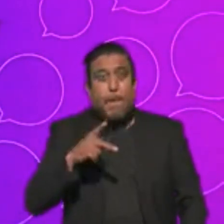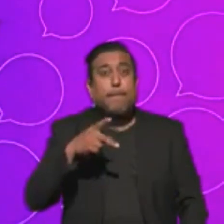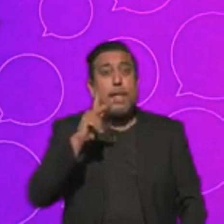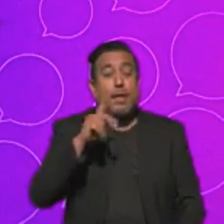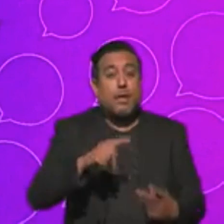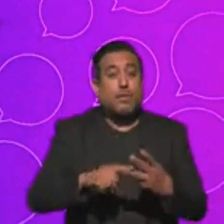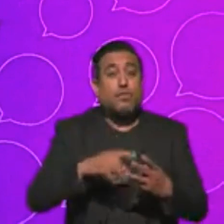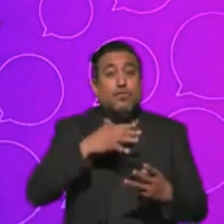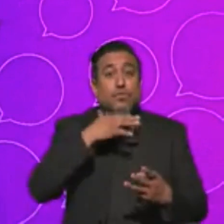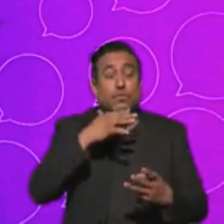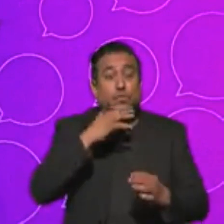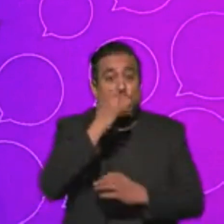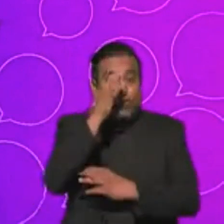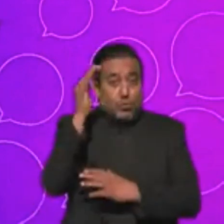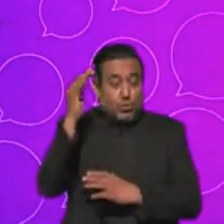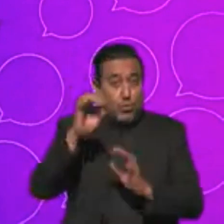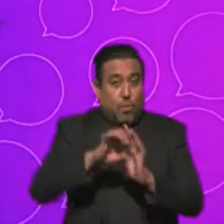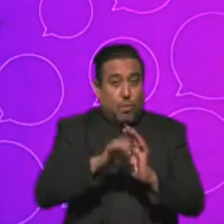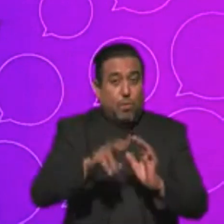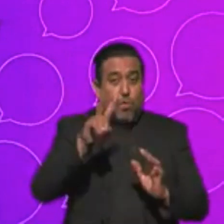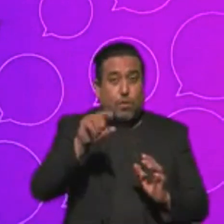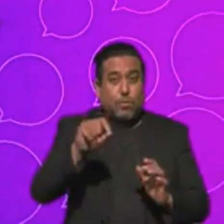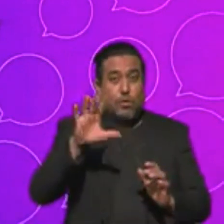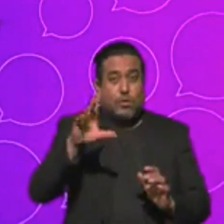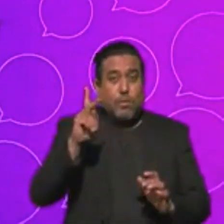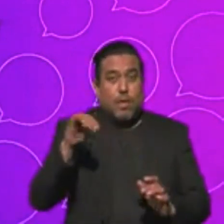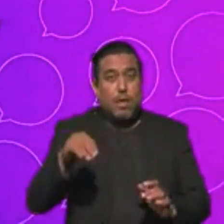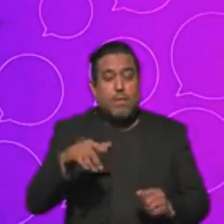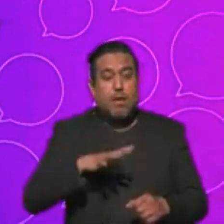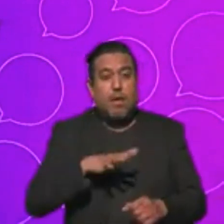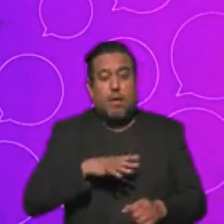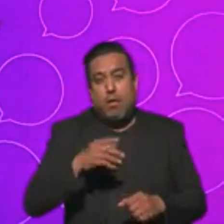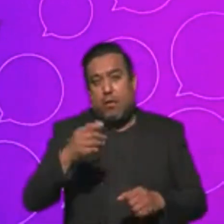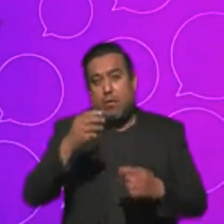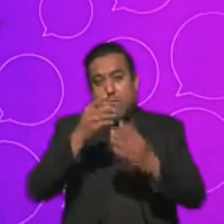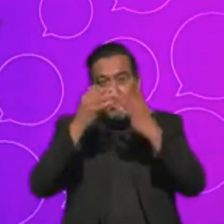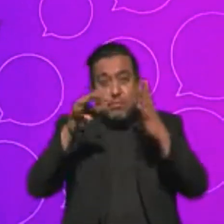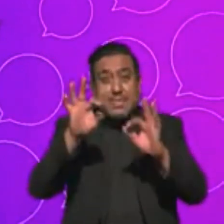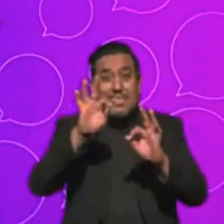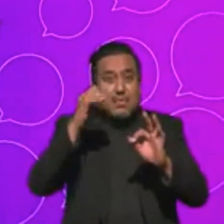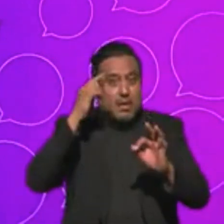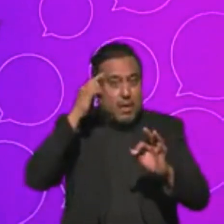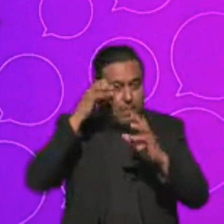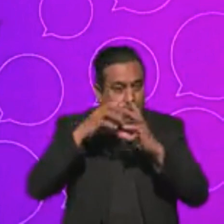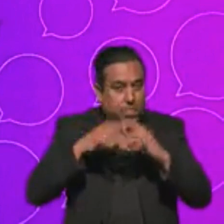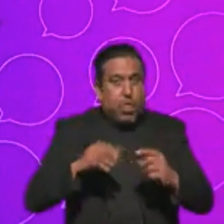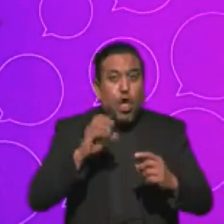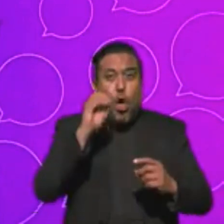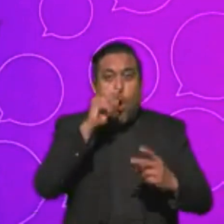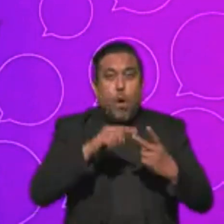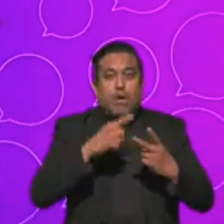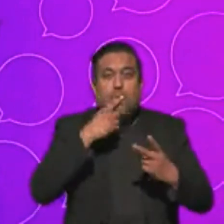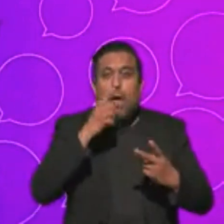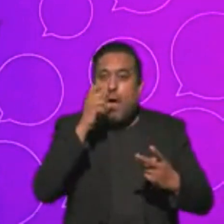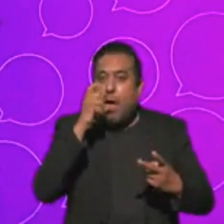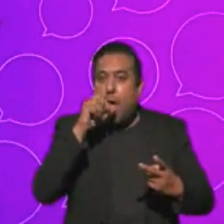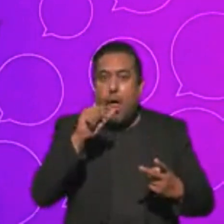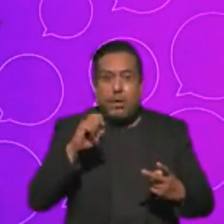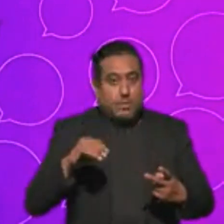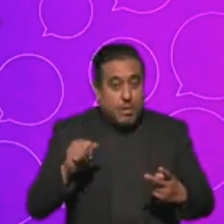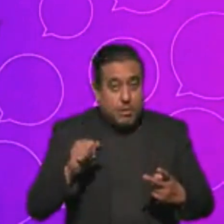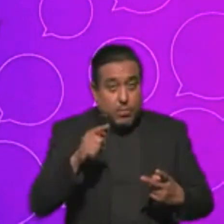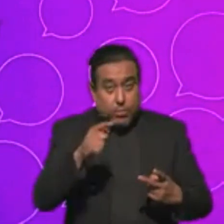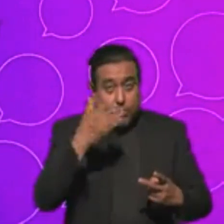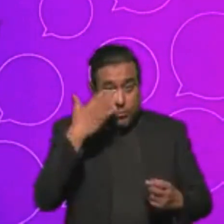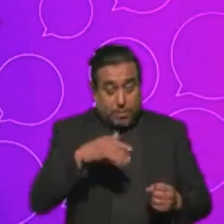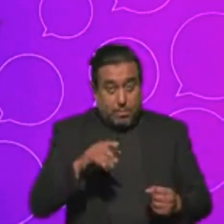contaminación tenemos partículas menores 2.5 pm que pueden causar derrames cerebrales causan asma y muchas otras cosas no sé si lo sepan pero